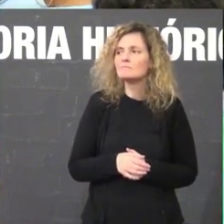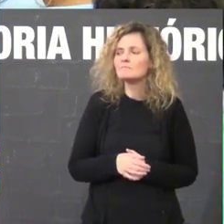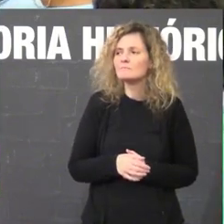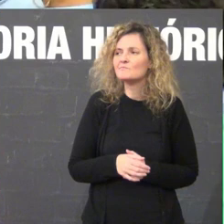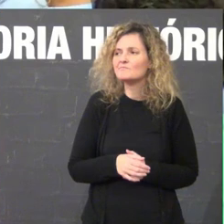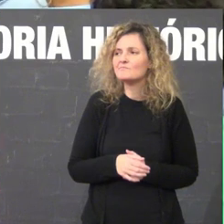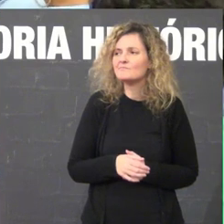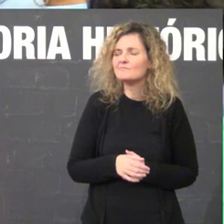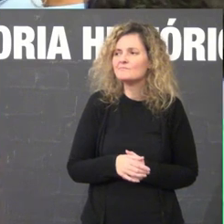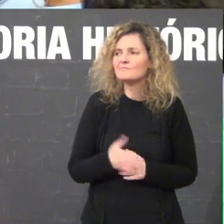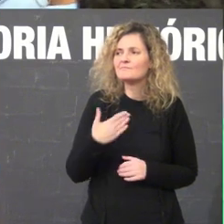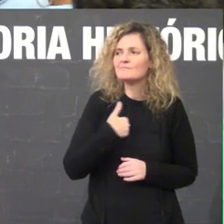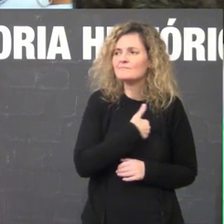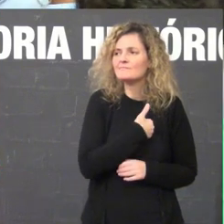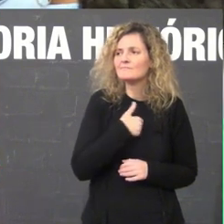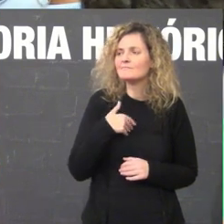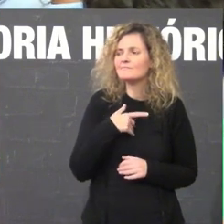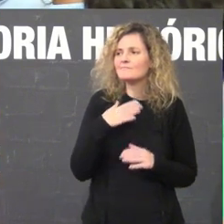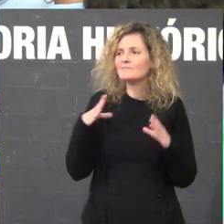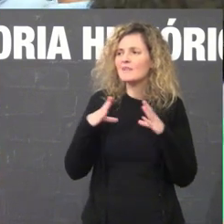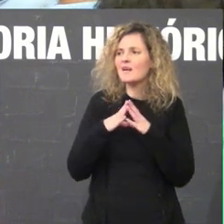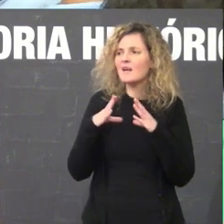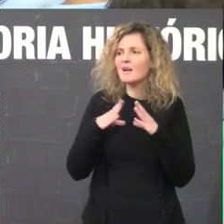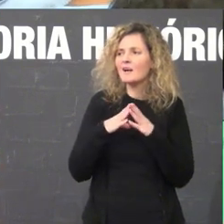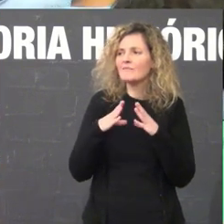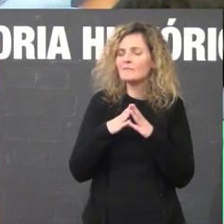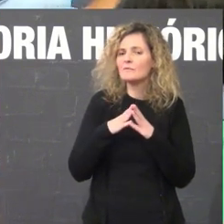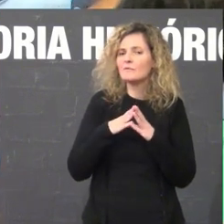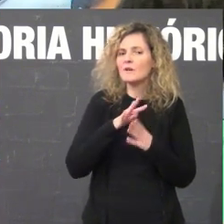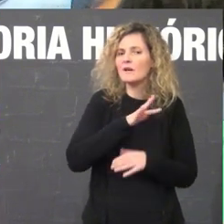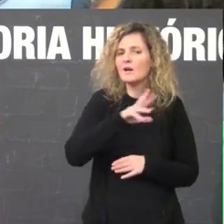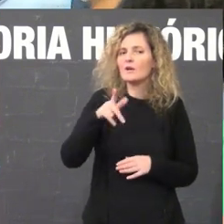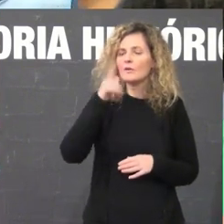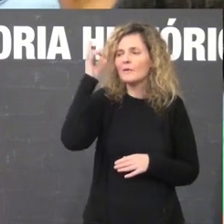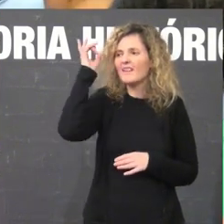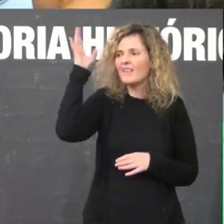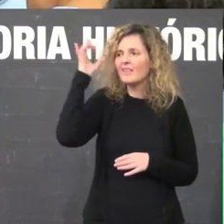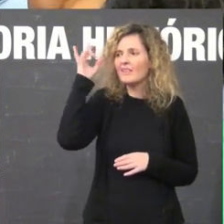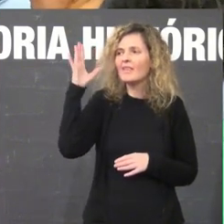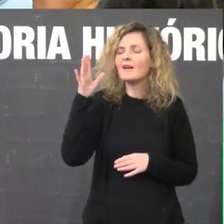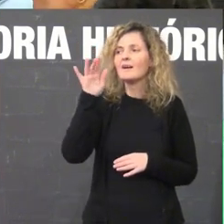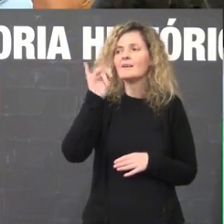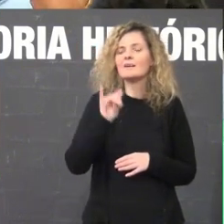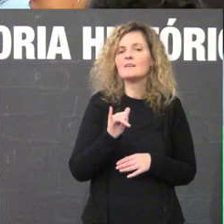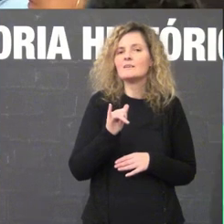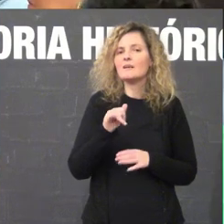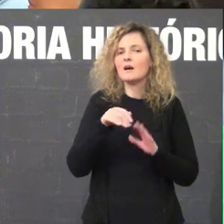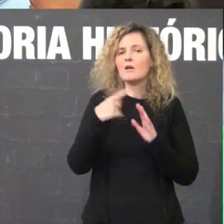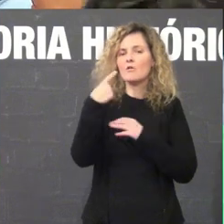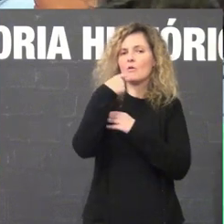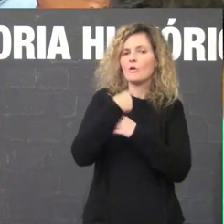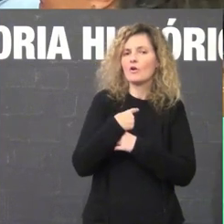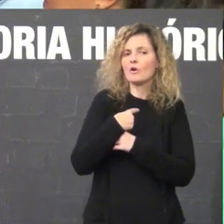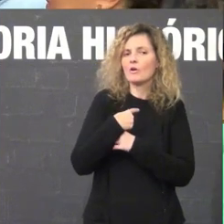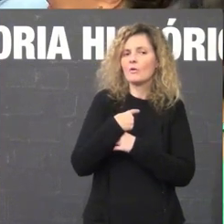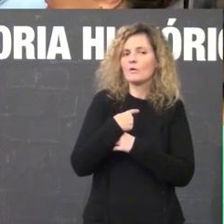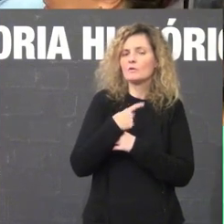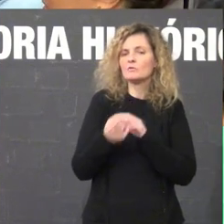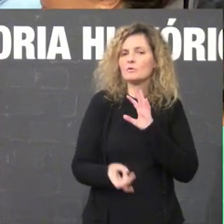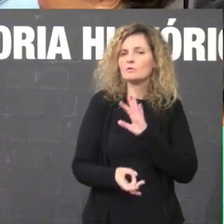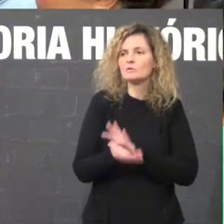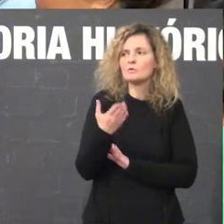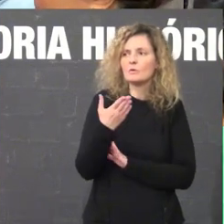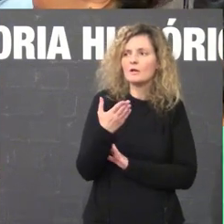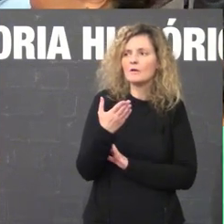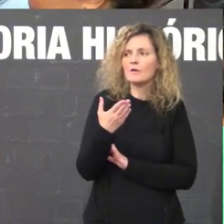el papel de la iglesia robando ideas y condicionando el surgimiento